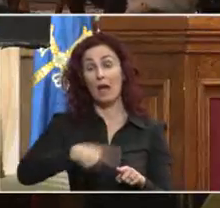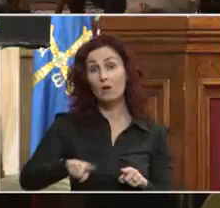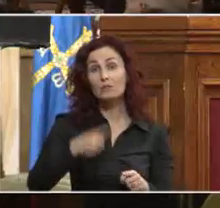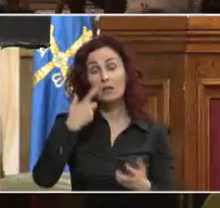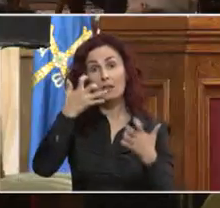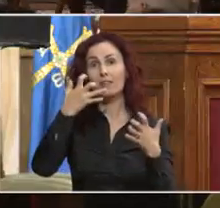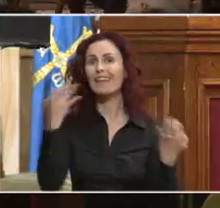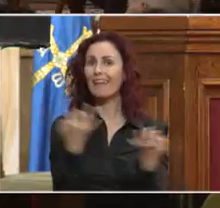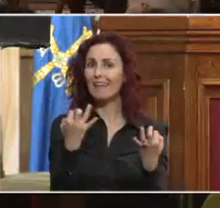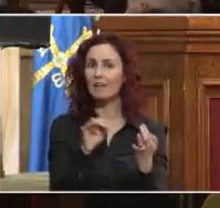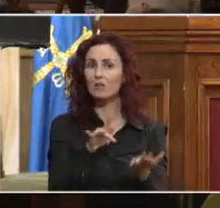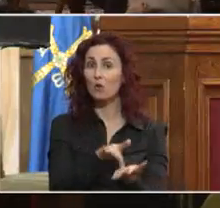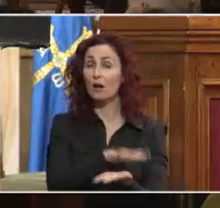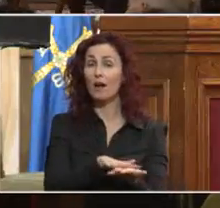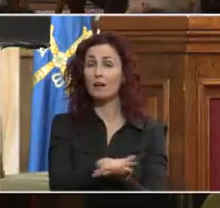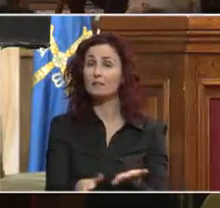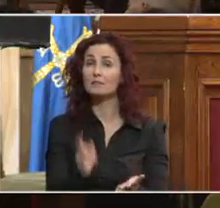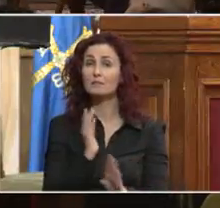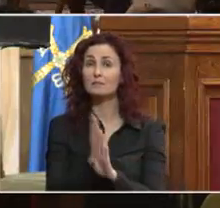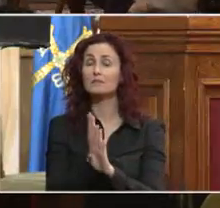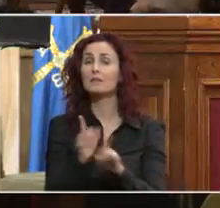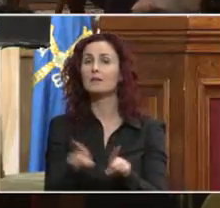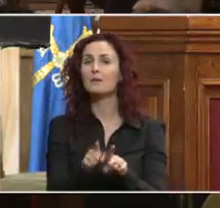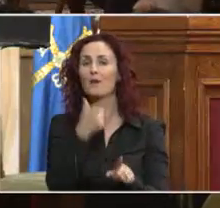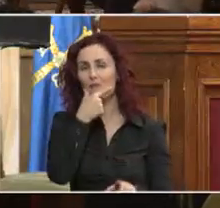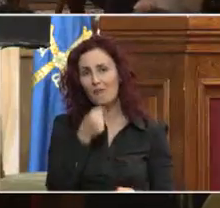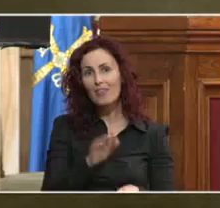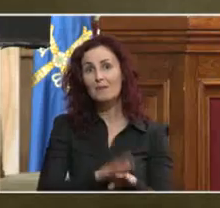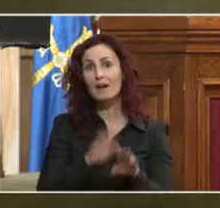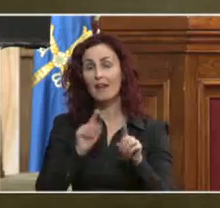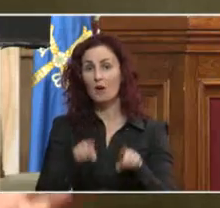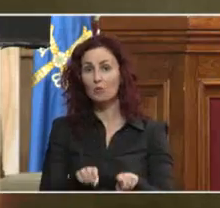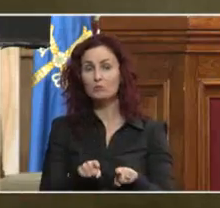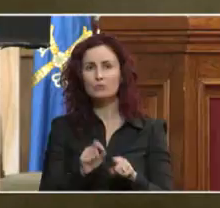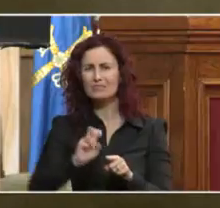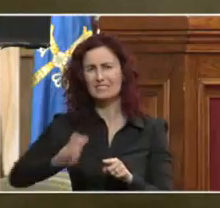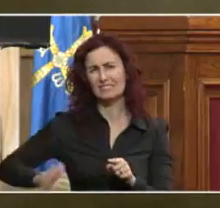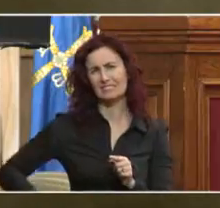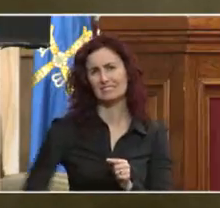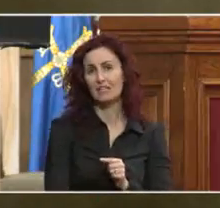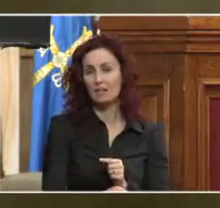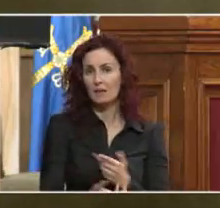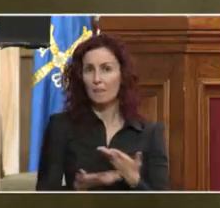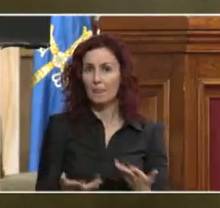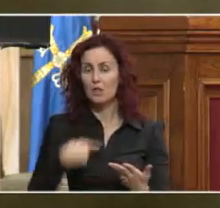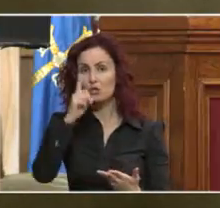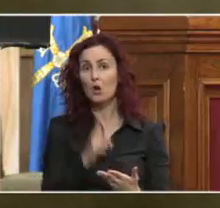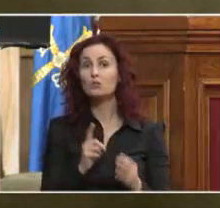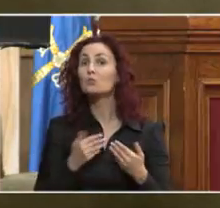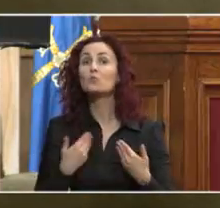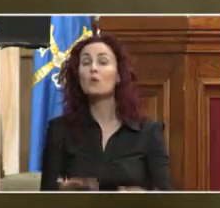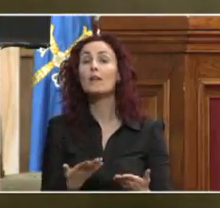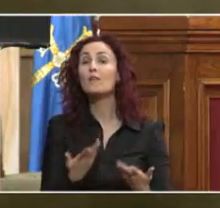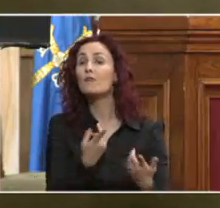muchísimo la atención y que comentamos siempre es precisamente esa facilidad que tienen para parodiar todos los géneros, todos. Es que no sé qué género puede